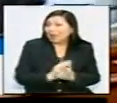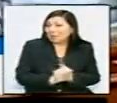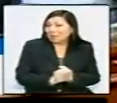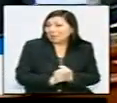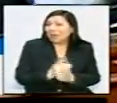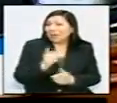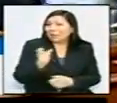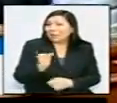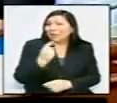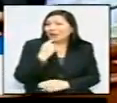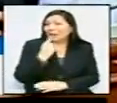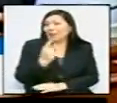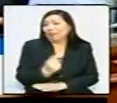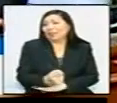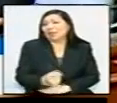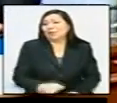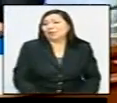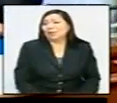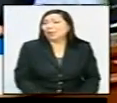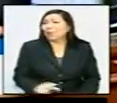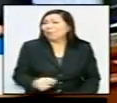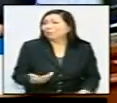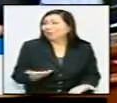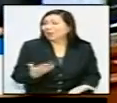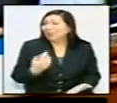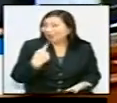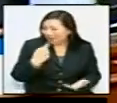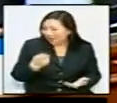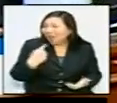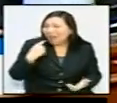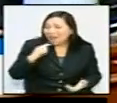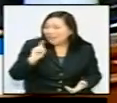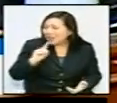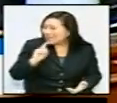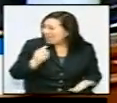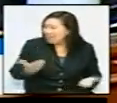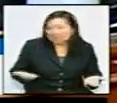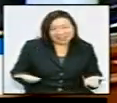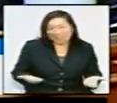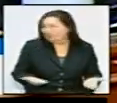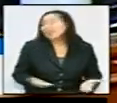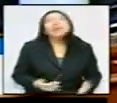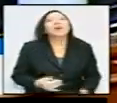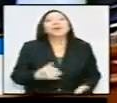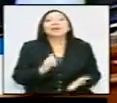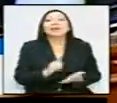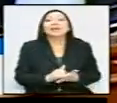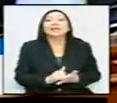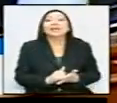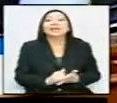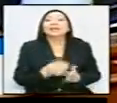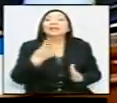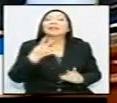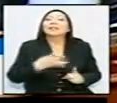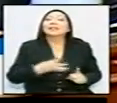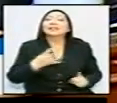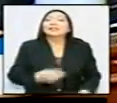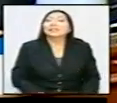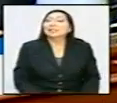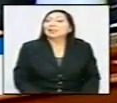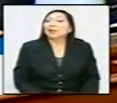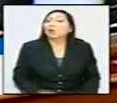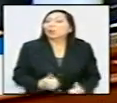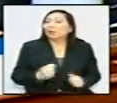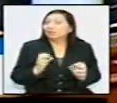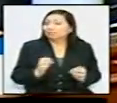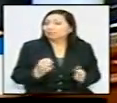del denunciante. Esto no hace más que desvirtuar la validez de las declaraciones del testigo, lo cual